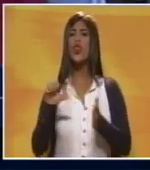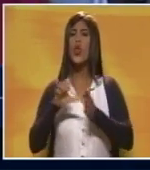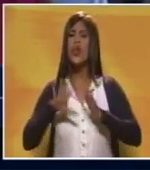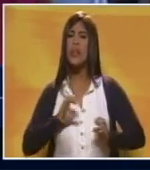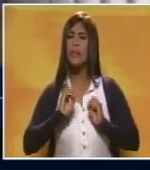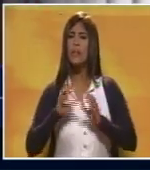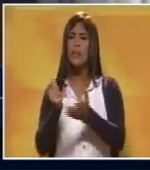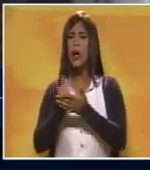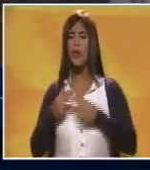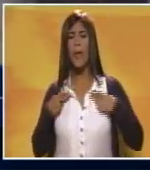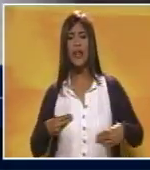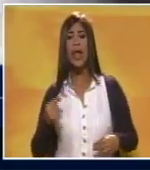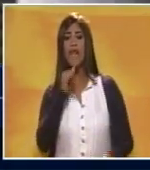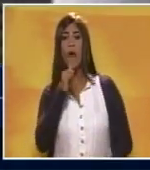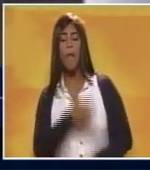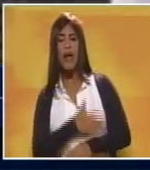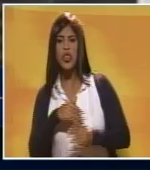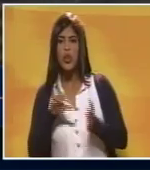pasó